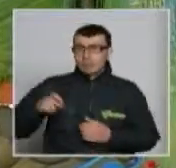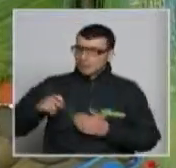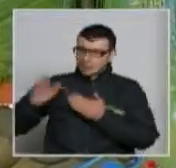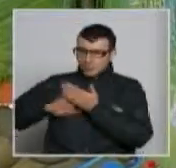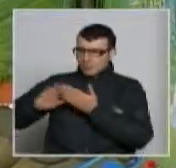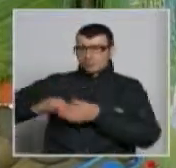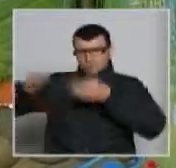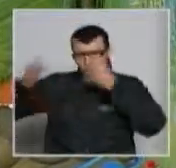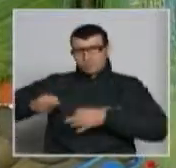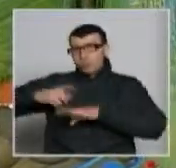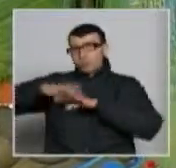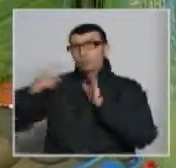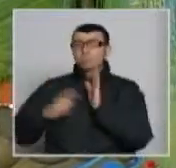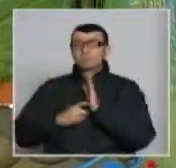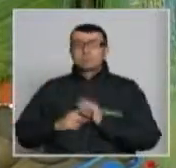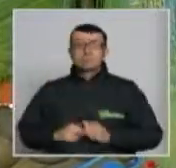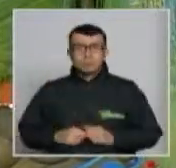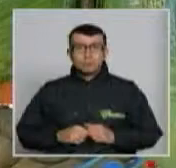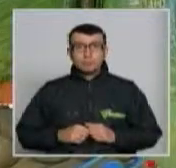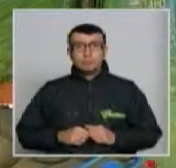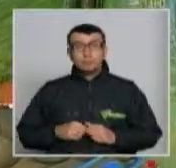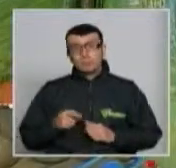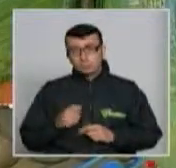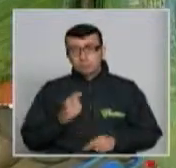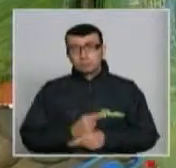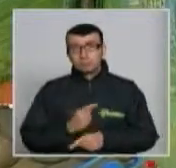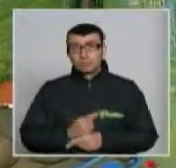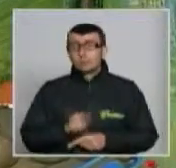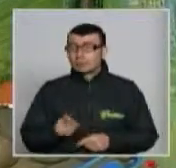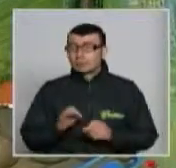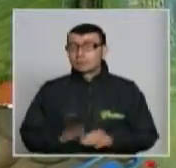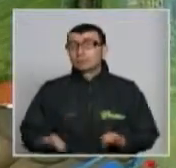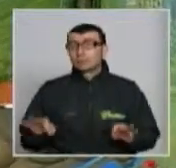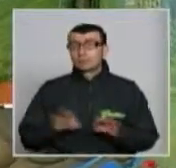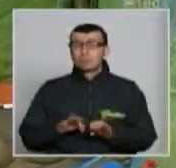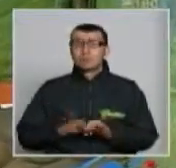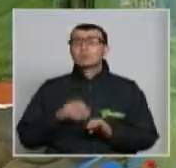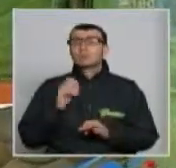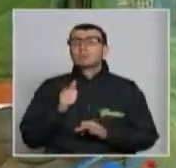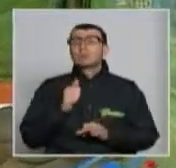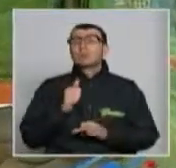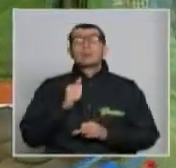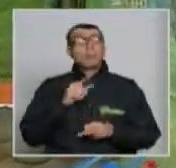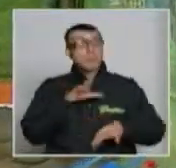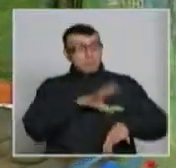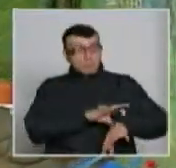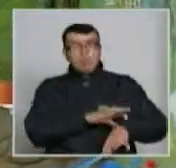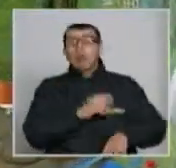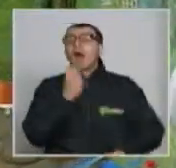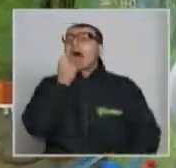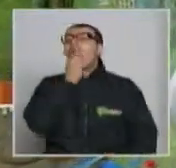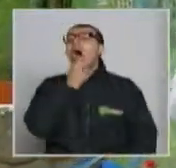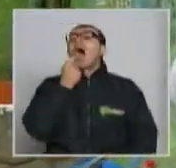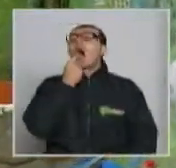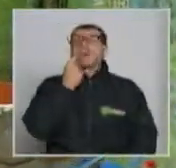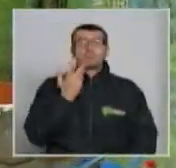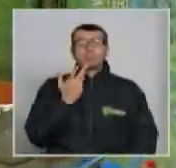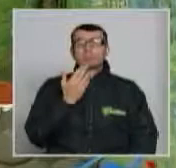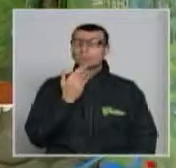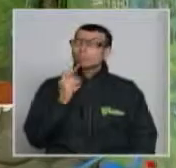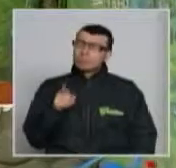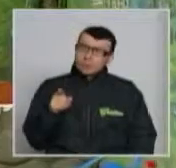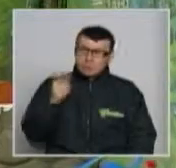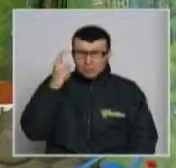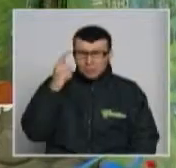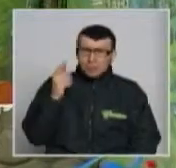curante. En ese aspecto es muy importante abrir la boca a ustedes. Cuando yo le pregunto a los pacientes, ¿a qué le achaca